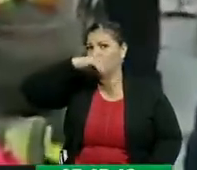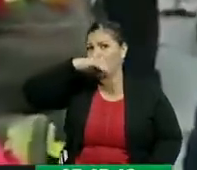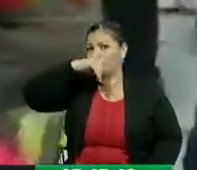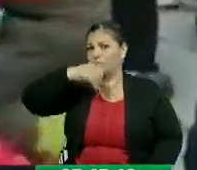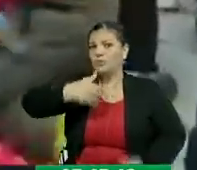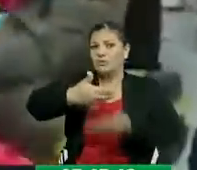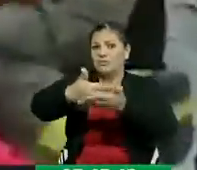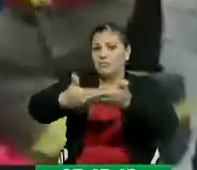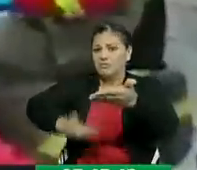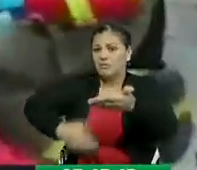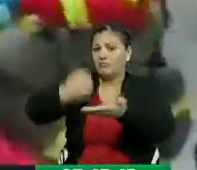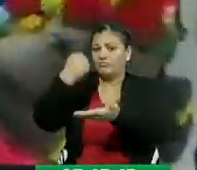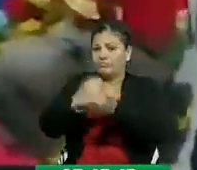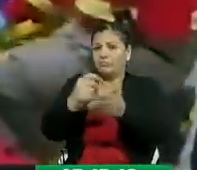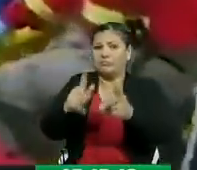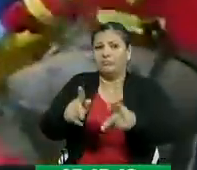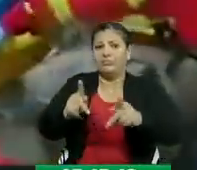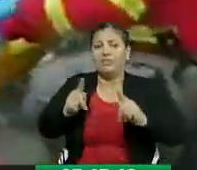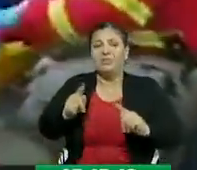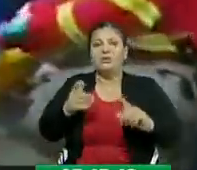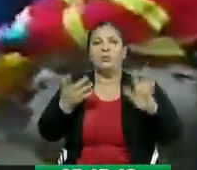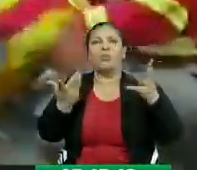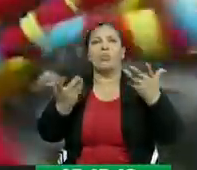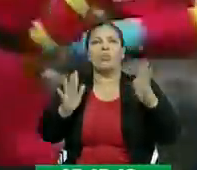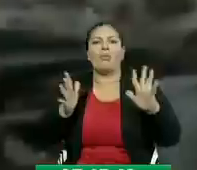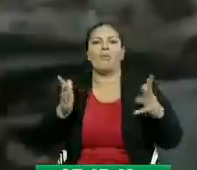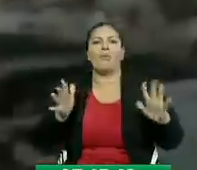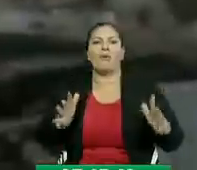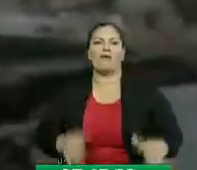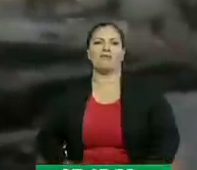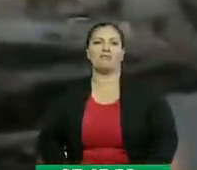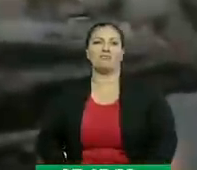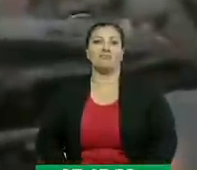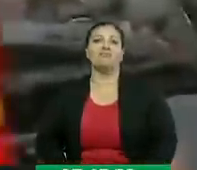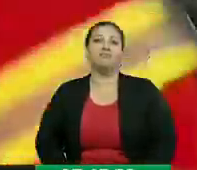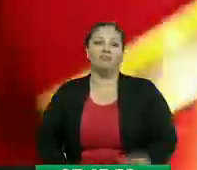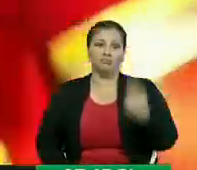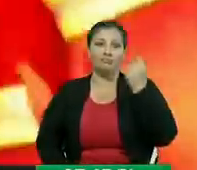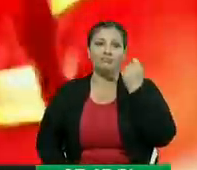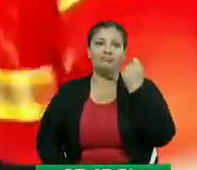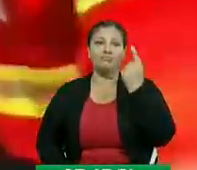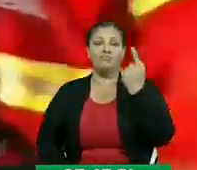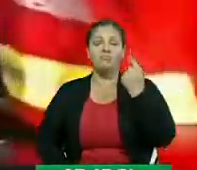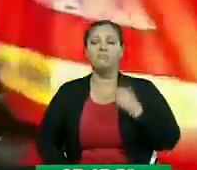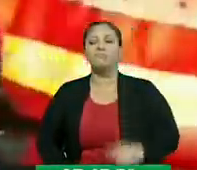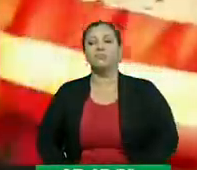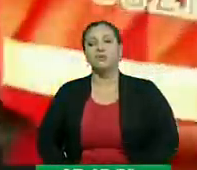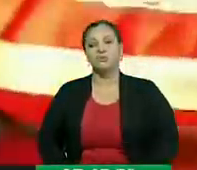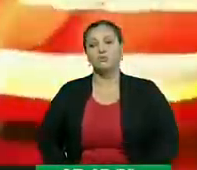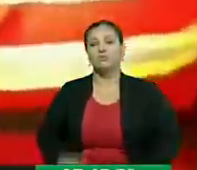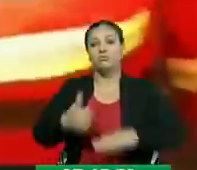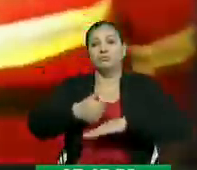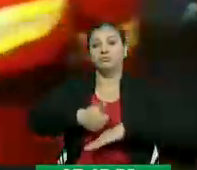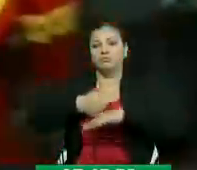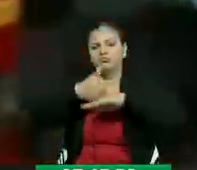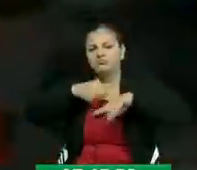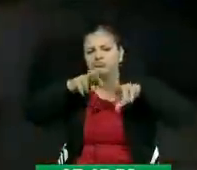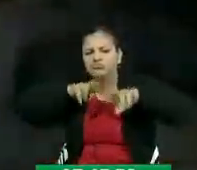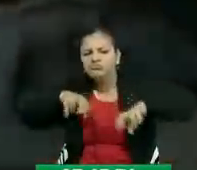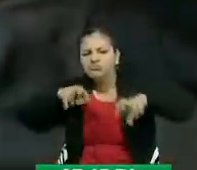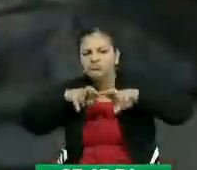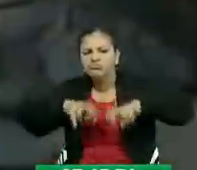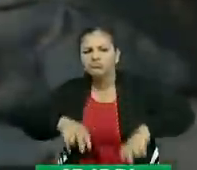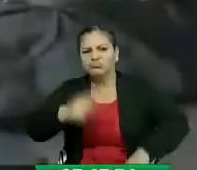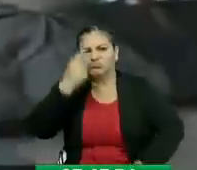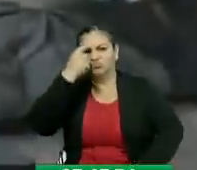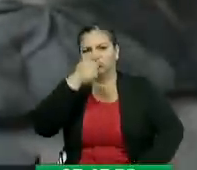las primeras acciones emprendidas para precautelar la seguridad de los pasajeros. A priori, no hablan de medidas